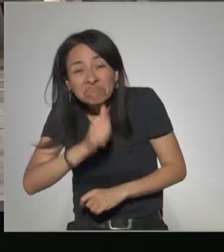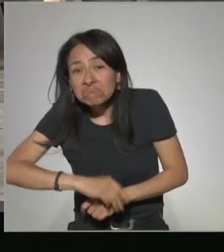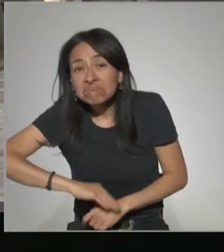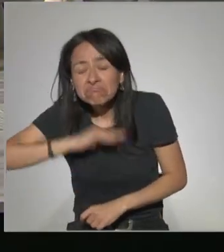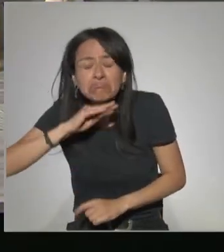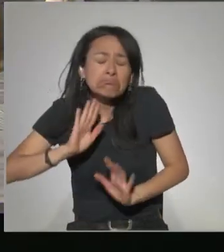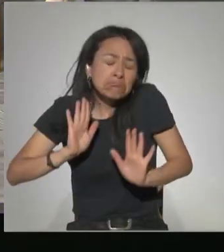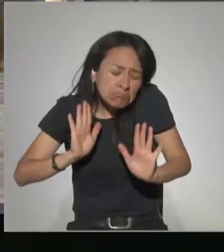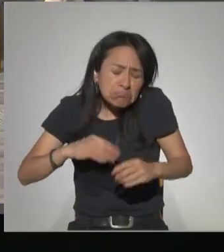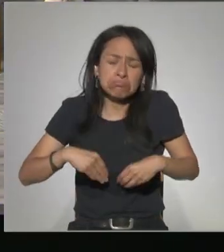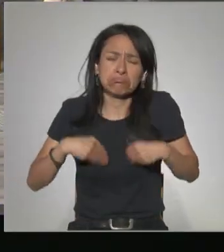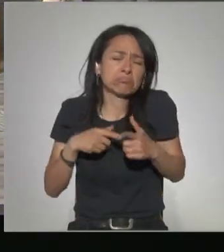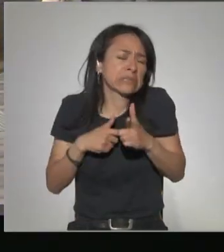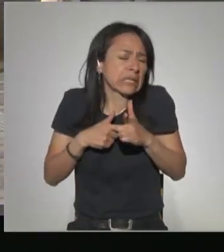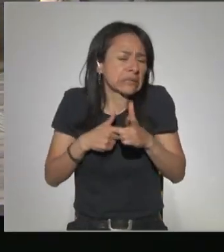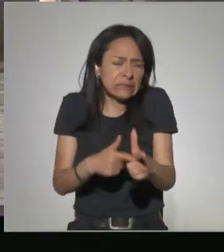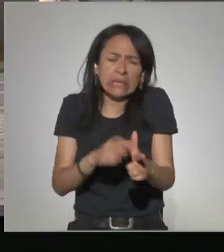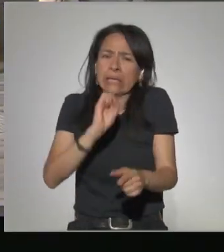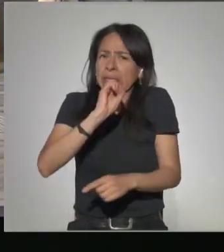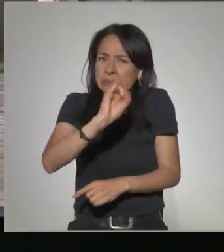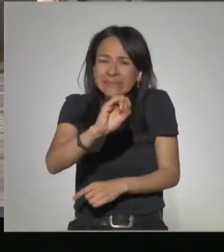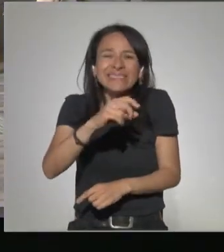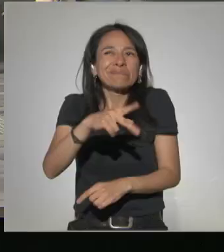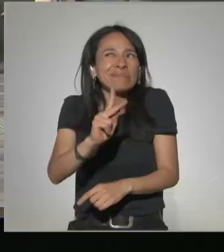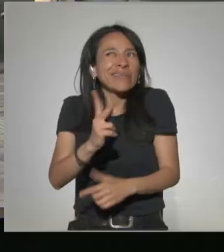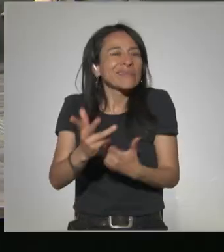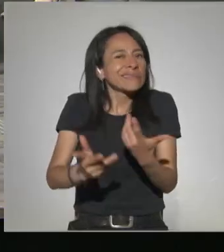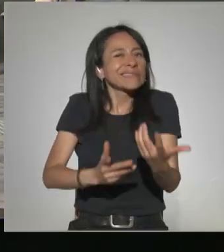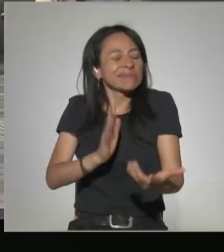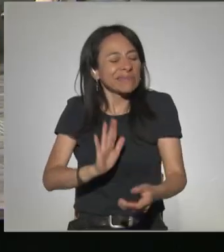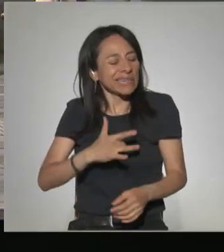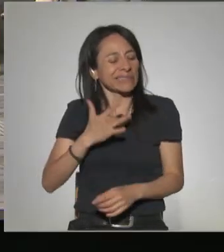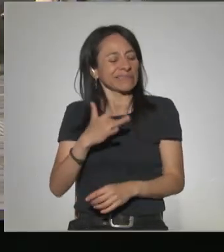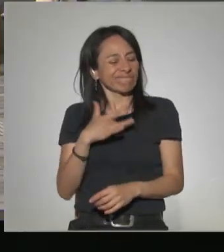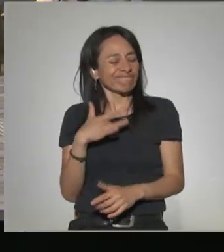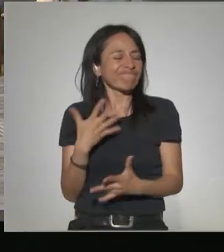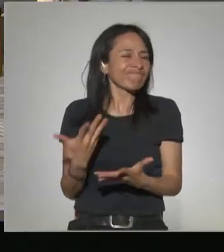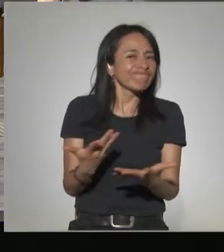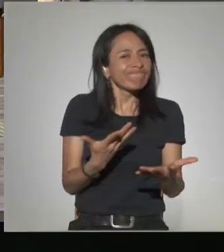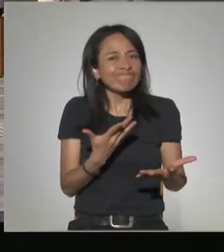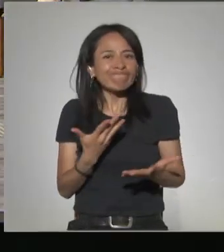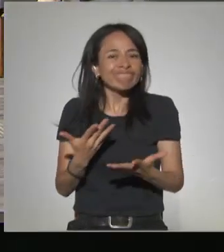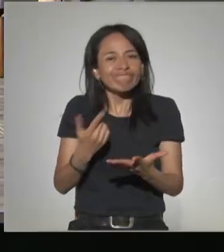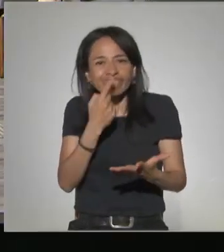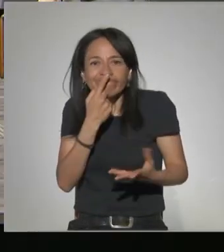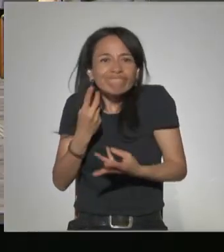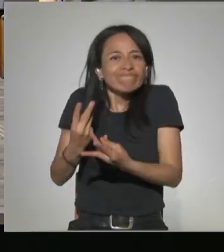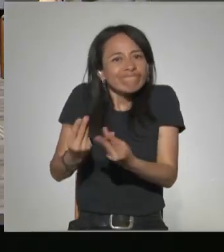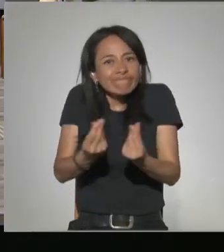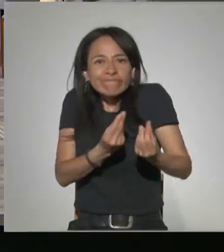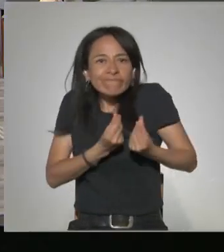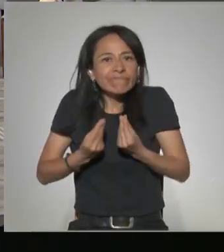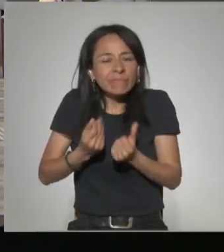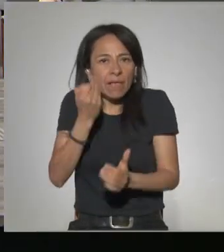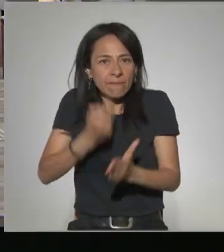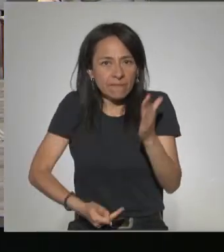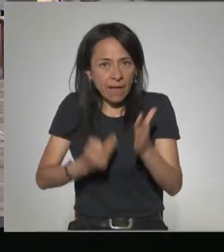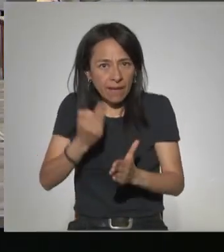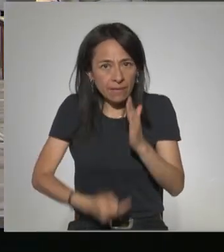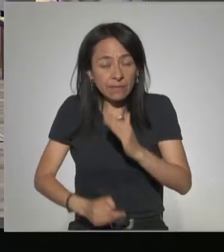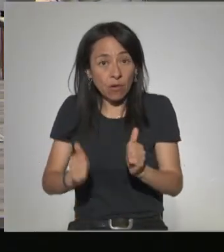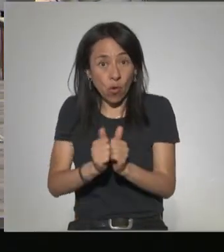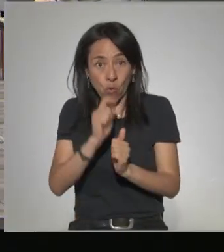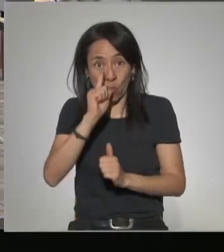no en la forma óptima como podríamos ayudar al cuerpo. Entonces el estrés se activa con la